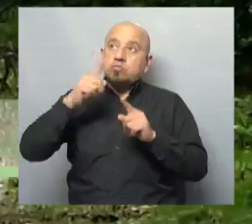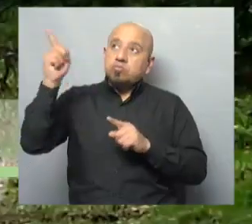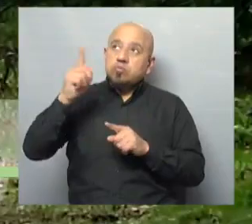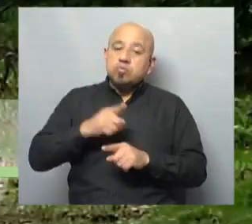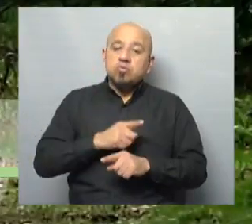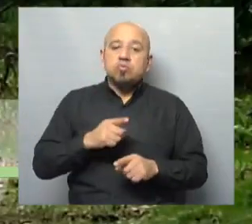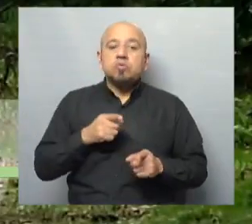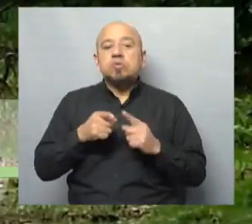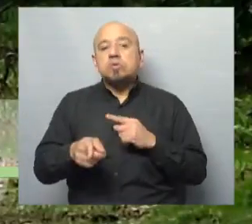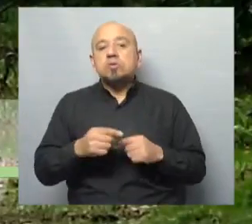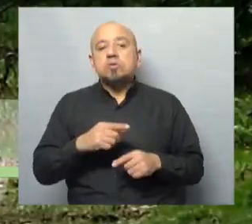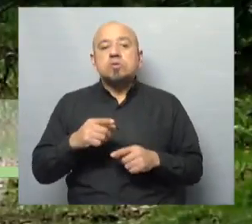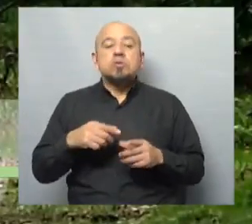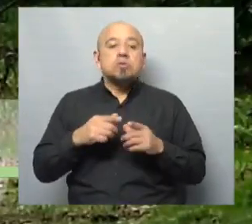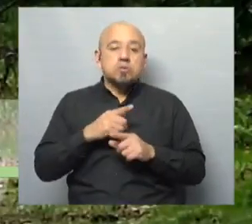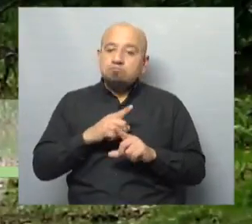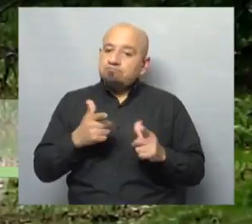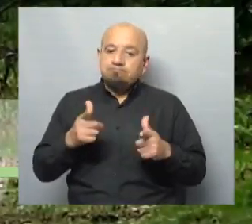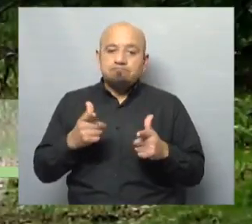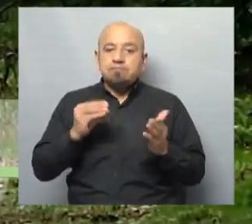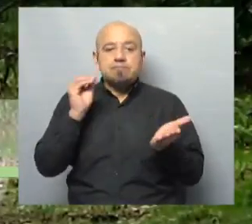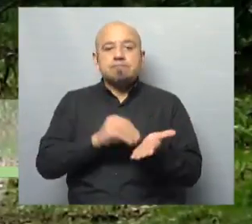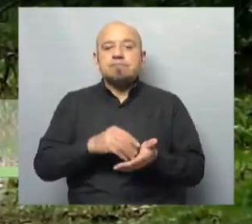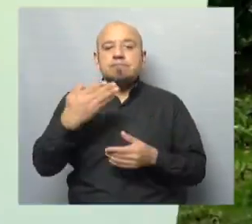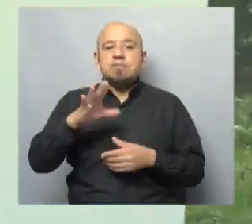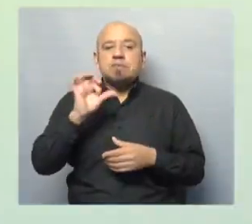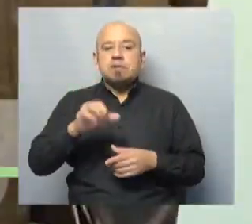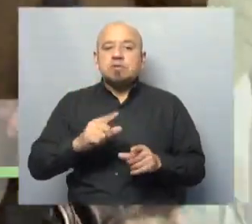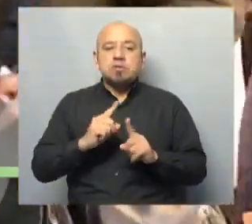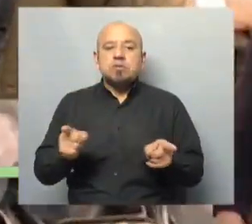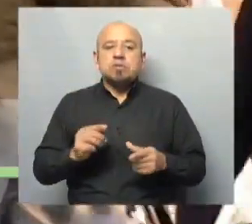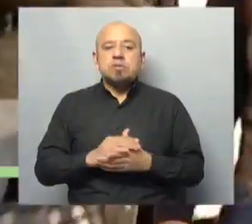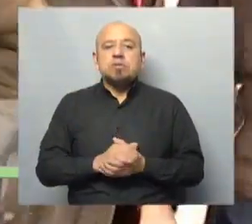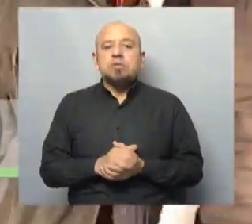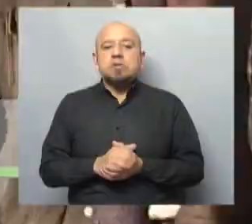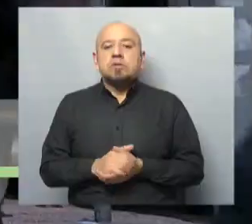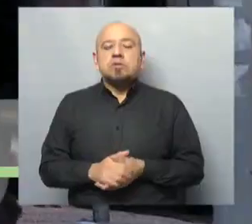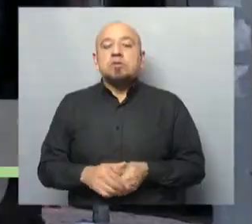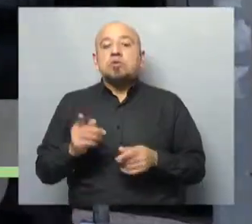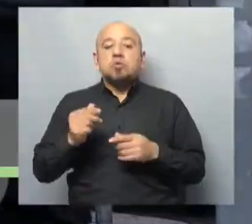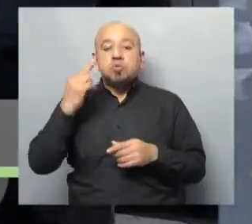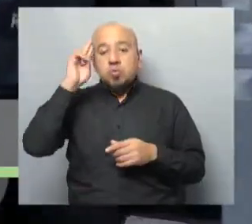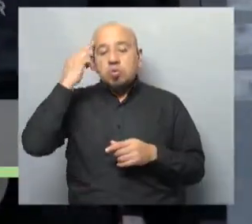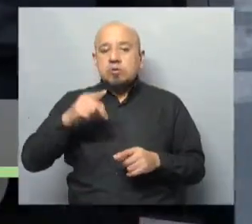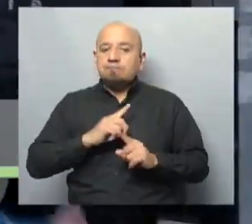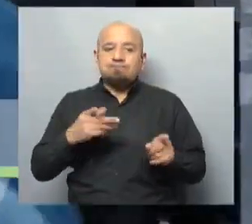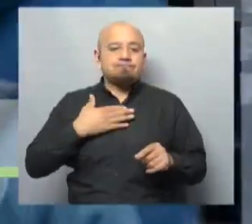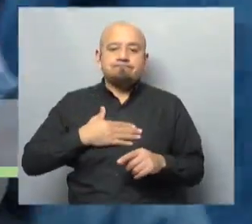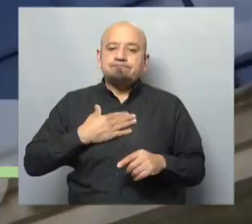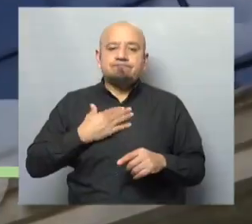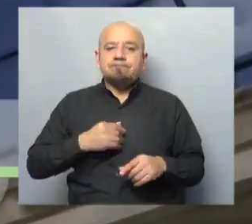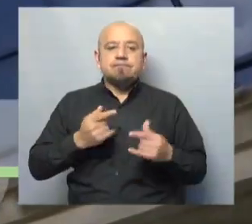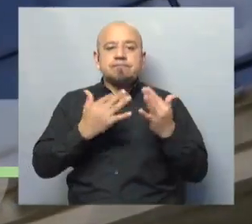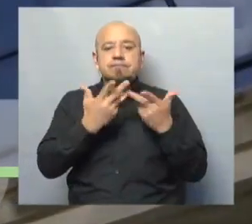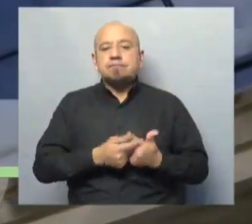en una estancia en cerro chato no estaba registrado en el bps la mitad de las y los uruguayos estaba en desacuerdo con la reforma de la